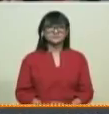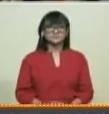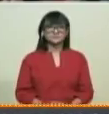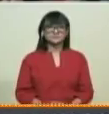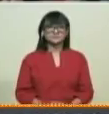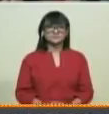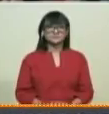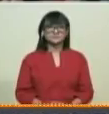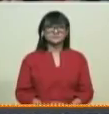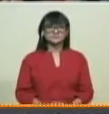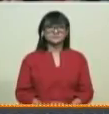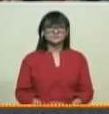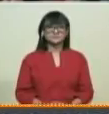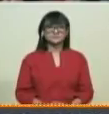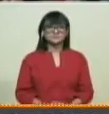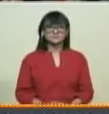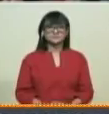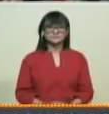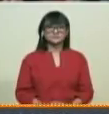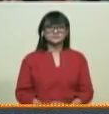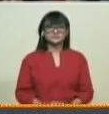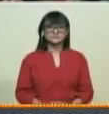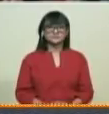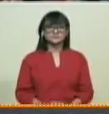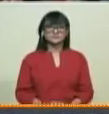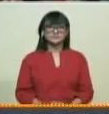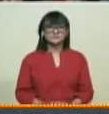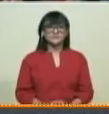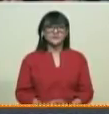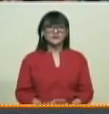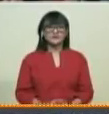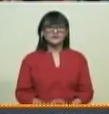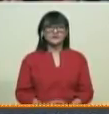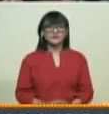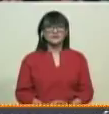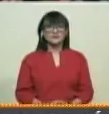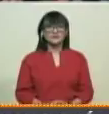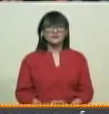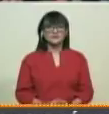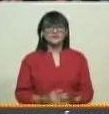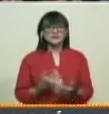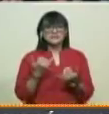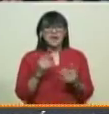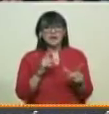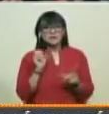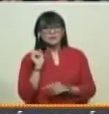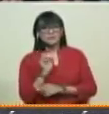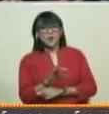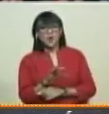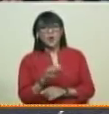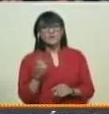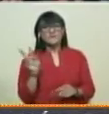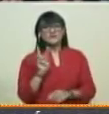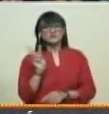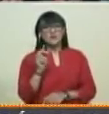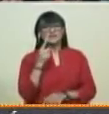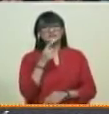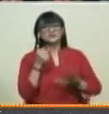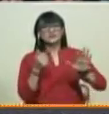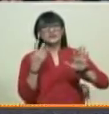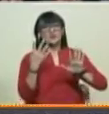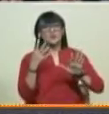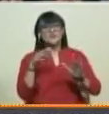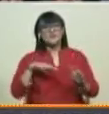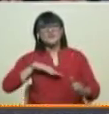él es en este punto han llegado a ministrar 169 contenedores en los